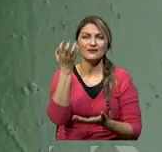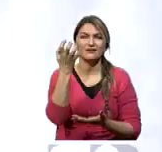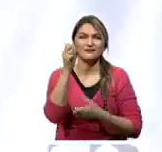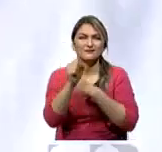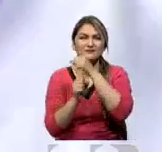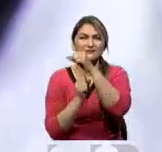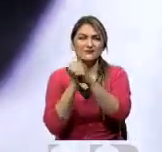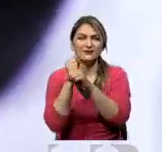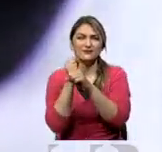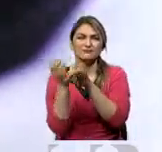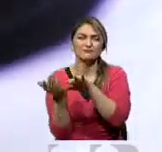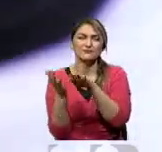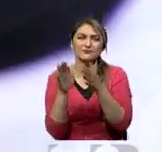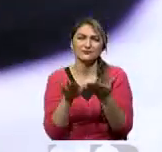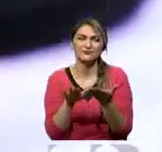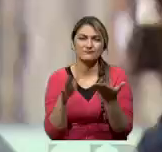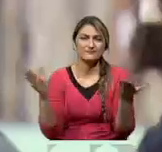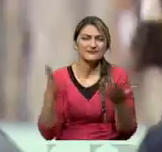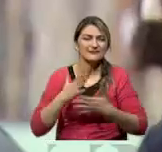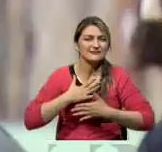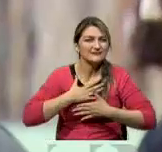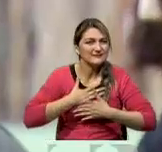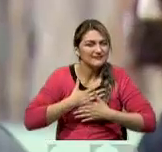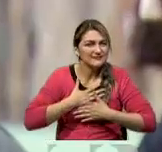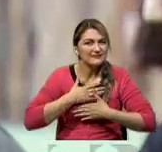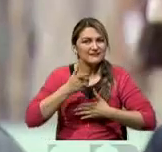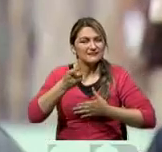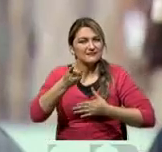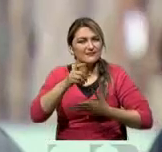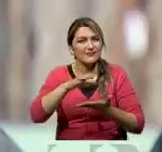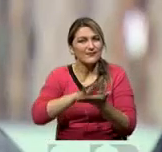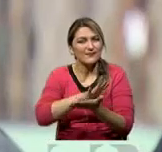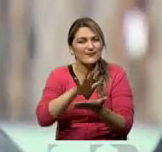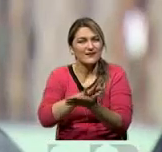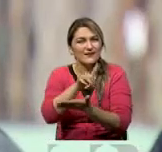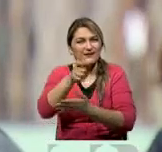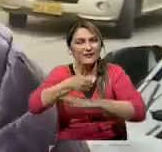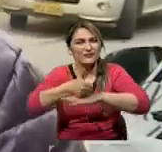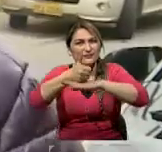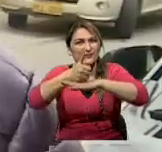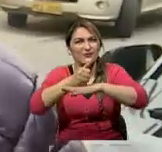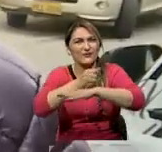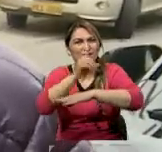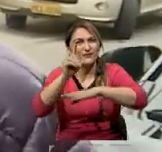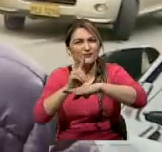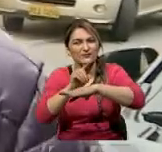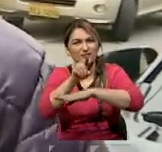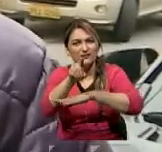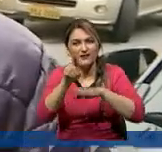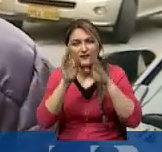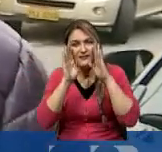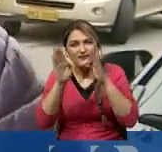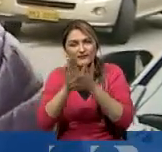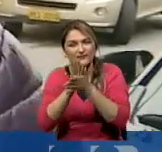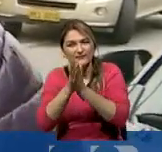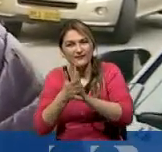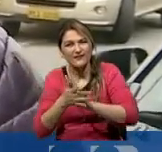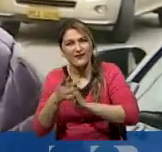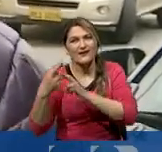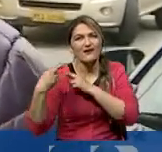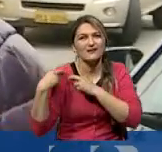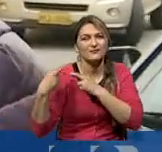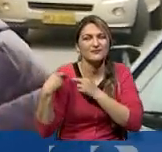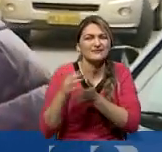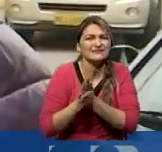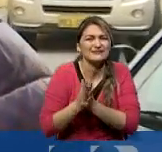padres de familia de la institución, perdió la vida por la negligencia de las autoridades. No solamente la malla, en las puertas, en las